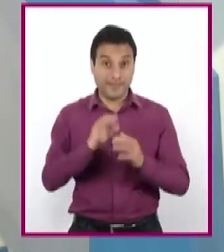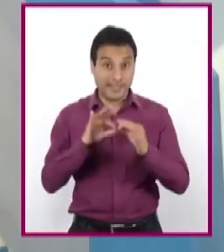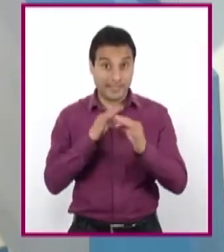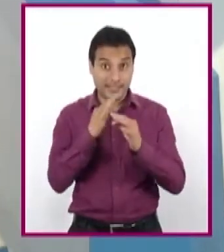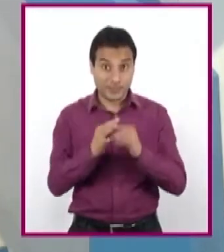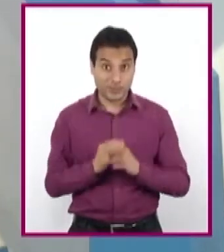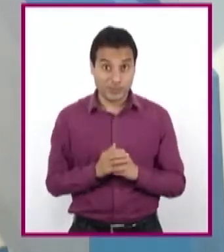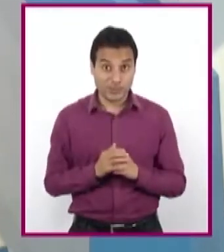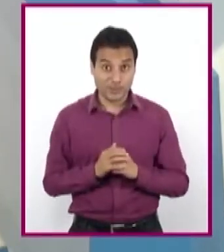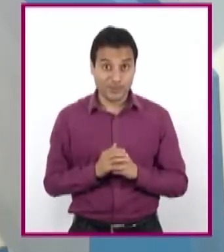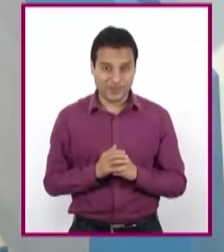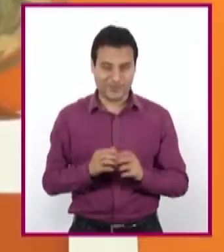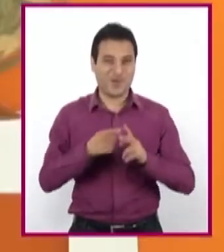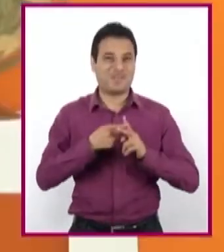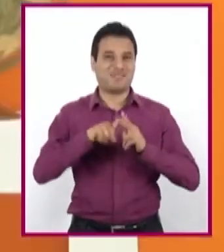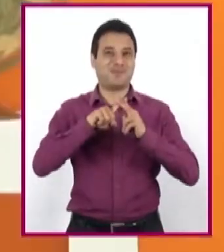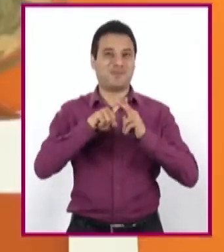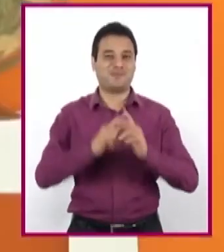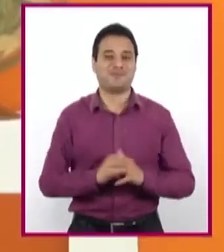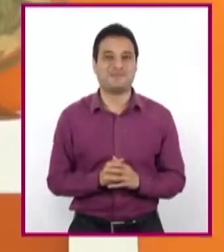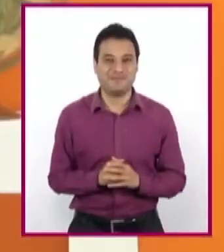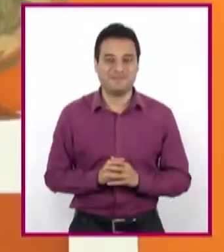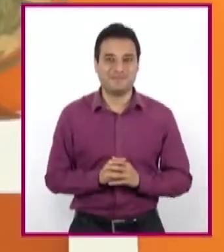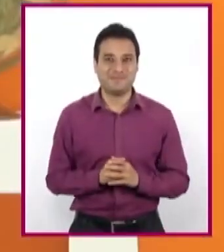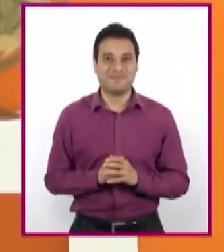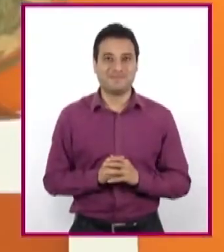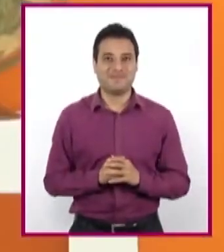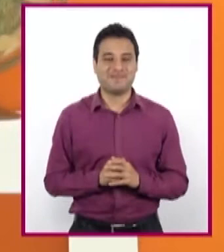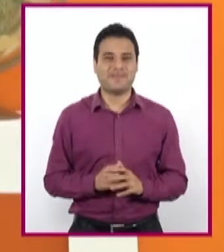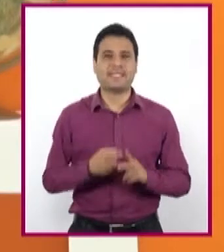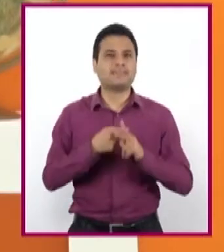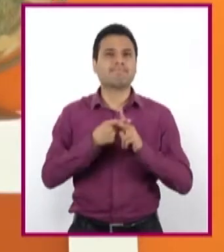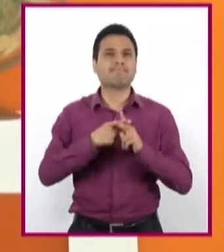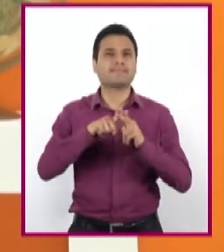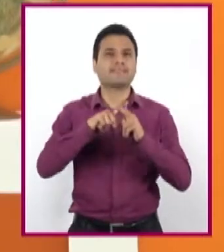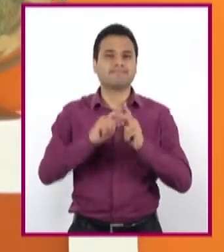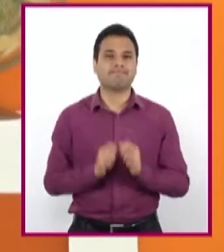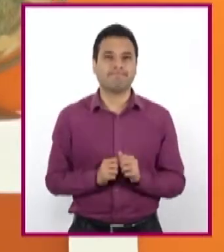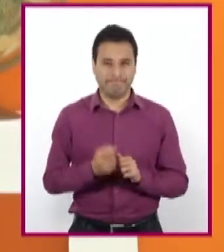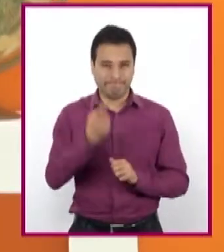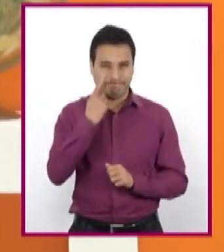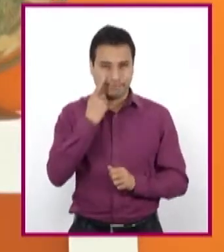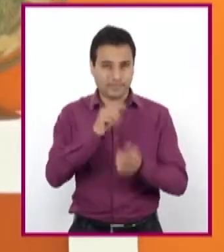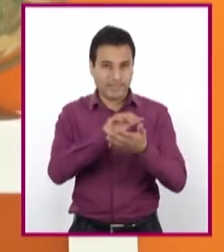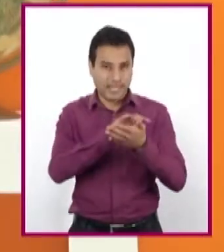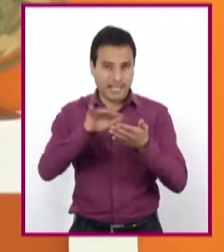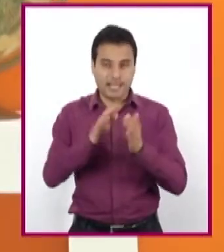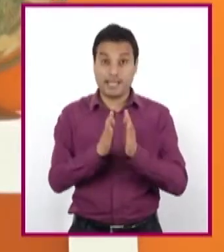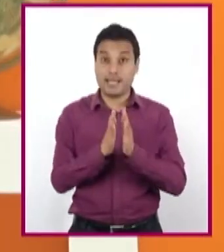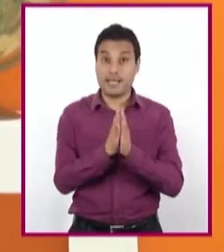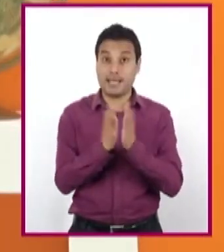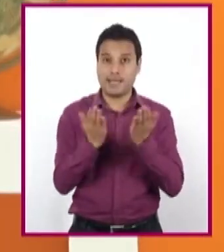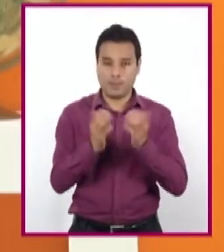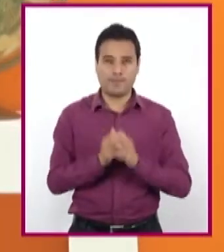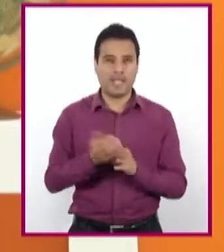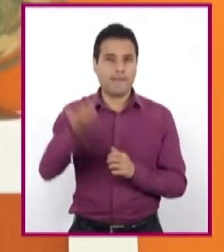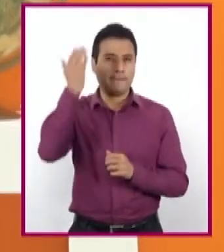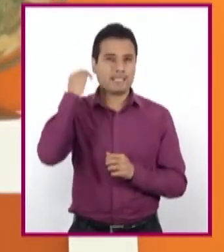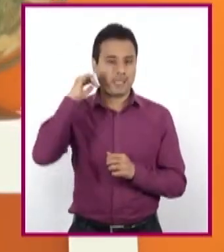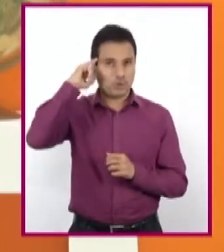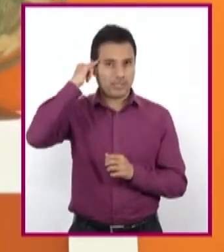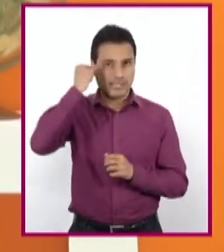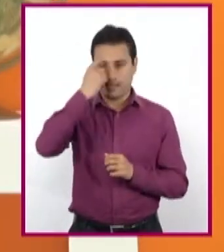listas? Comenzamos. Para iniciar, leeremos un fragmento del libro El pasado indígena, de